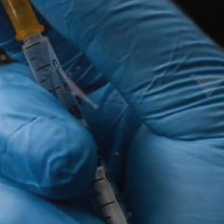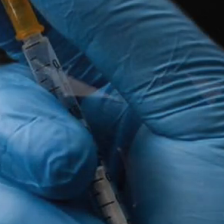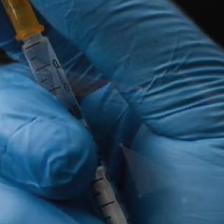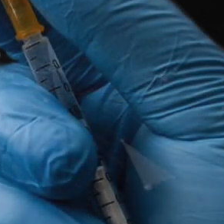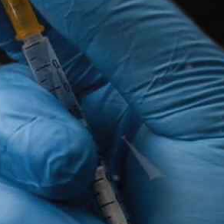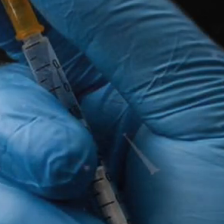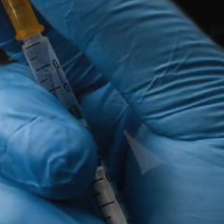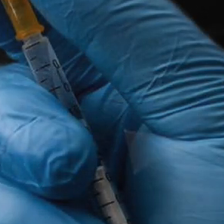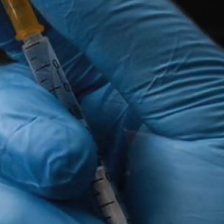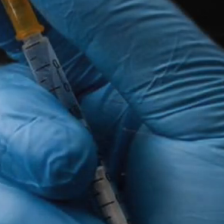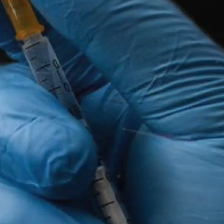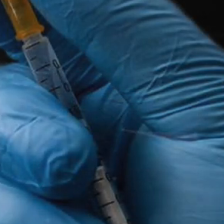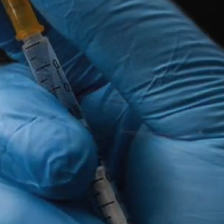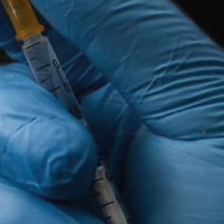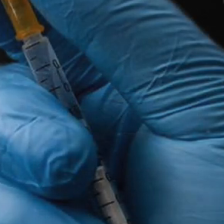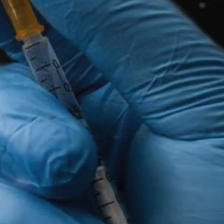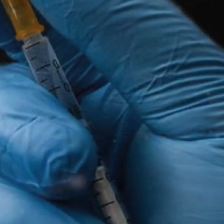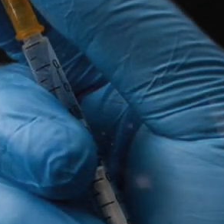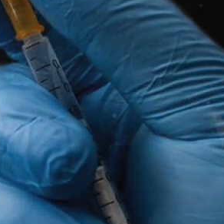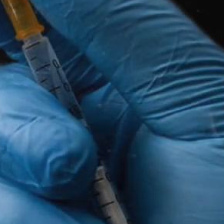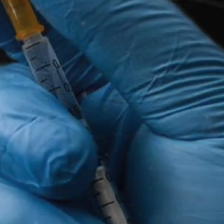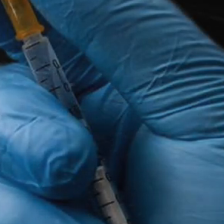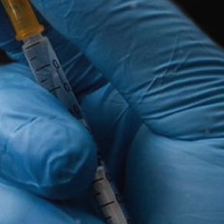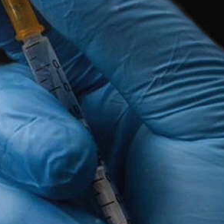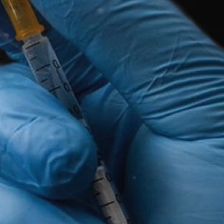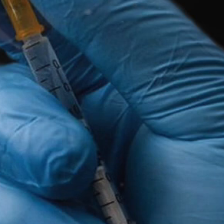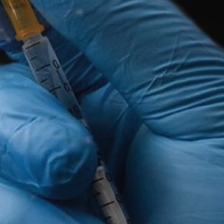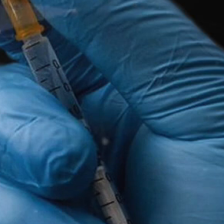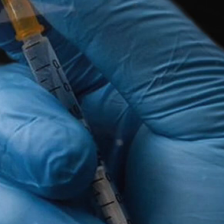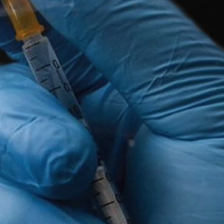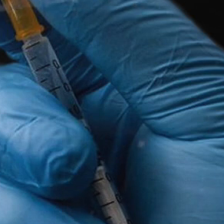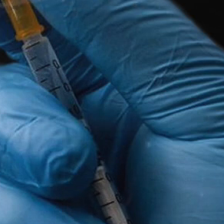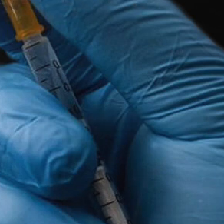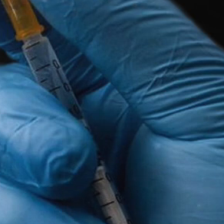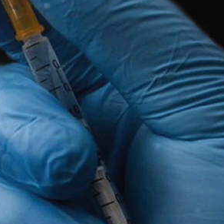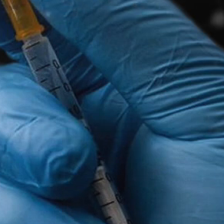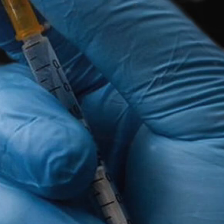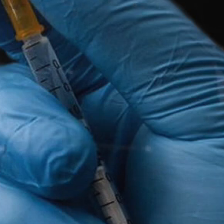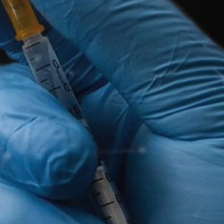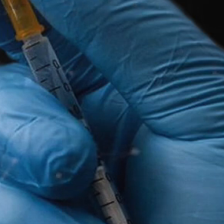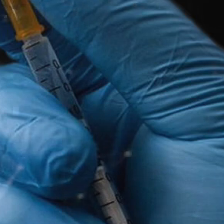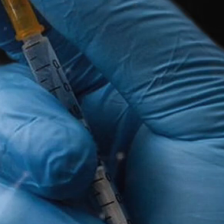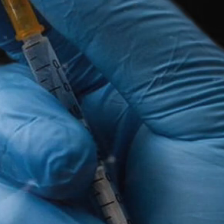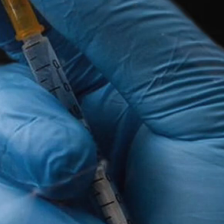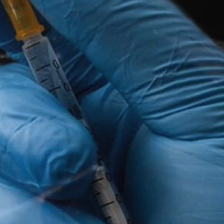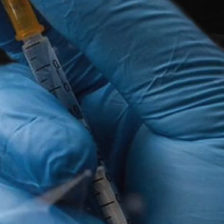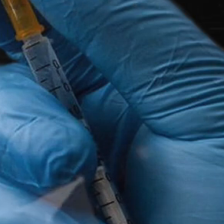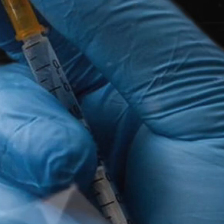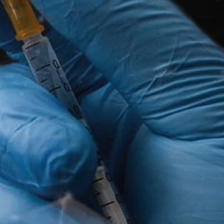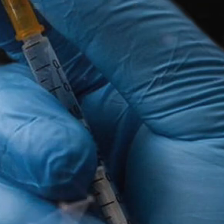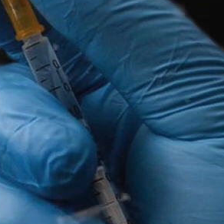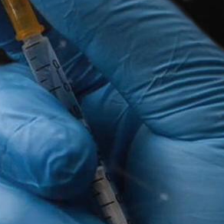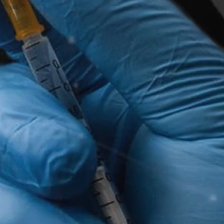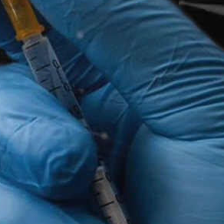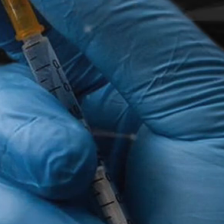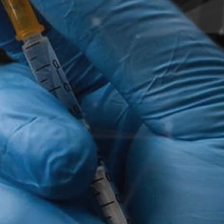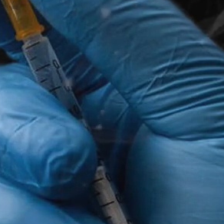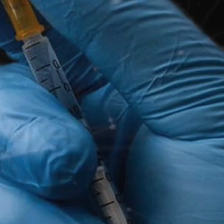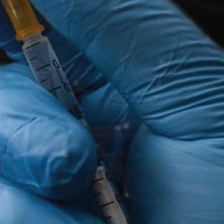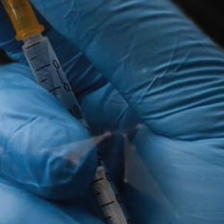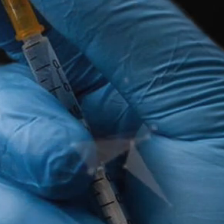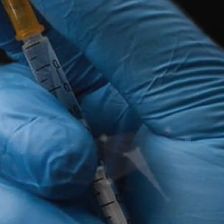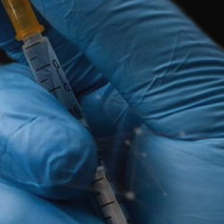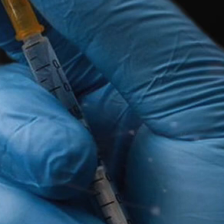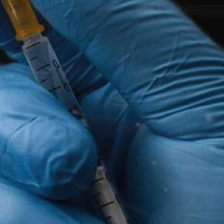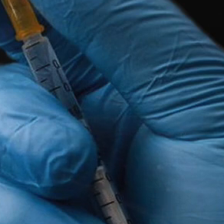Mantente informado y visita nuestra cuenta de Twitter, @escuchadiario, donde podrás encontrar notas destacadas y lo más reciente